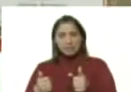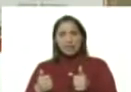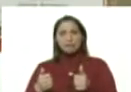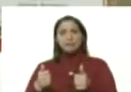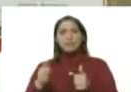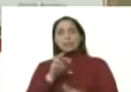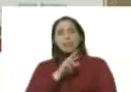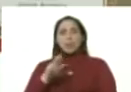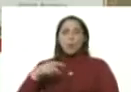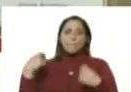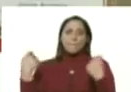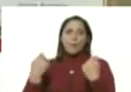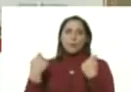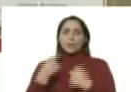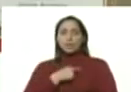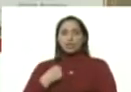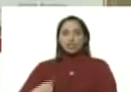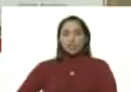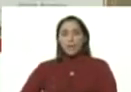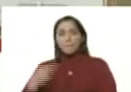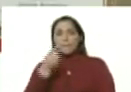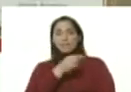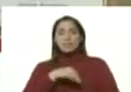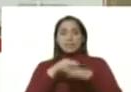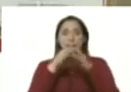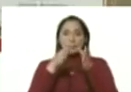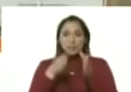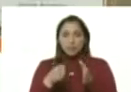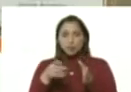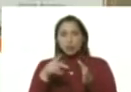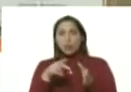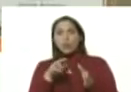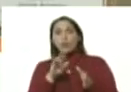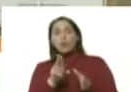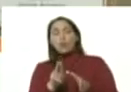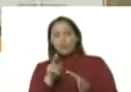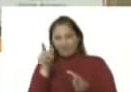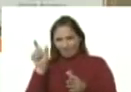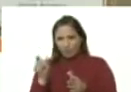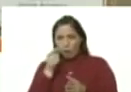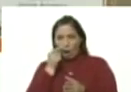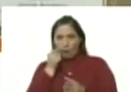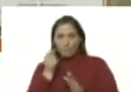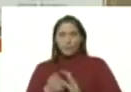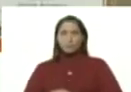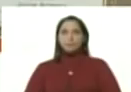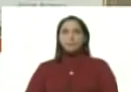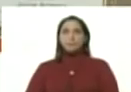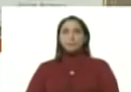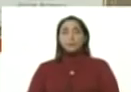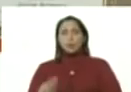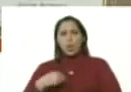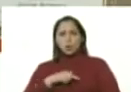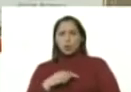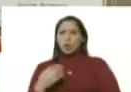su viceministro, Don Ku Dong-gyu, con quien tuvimos una